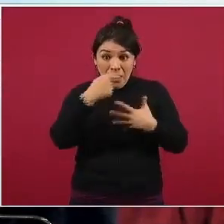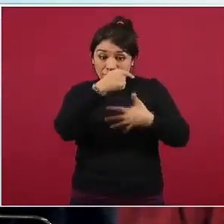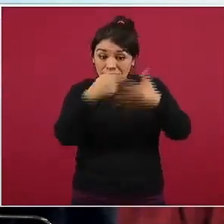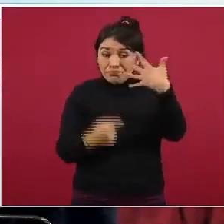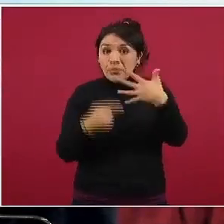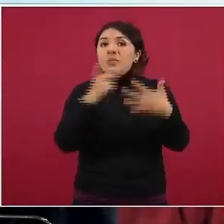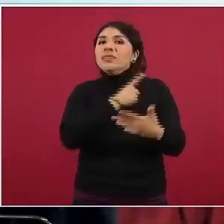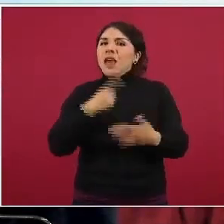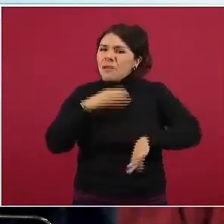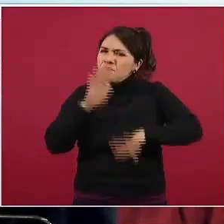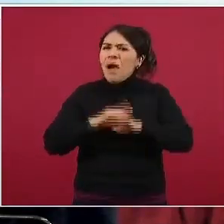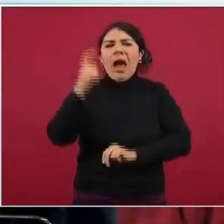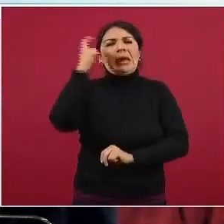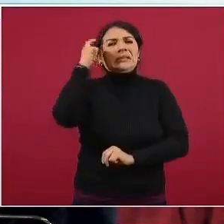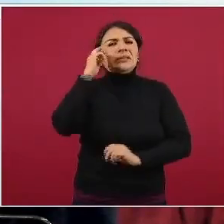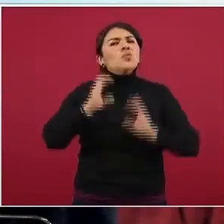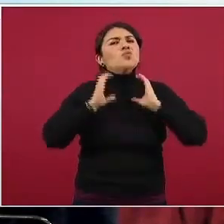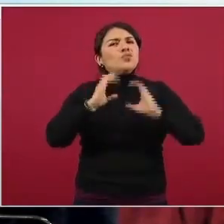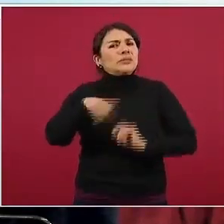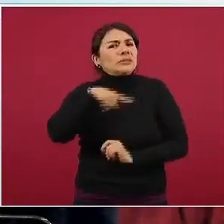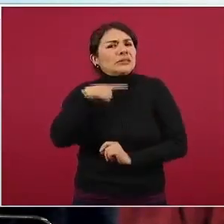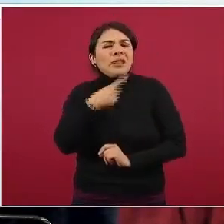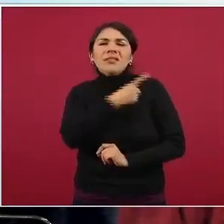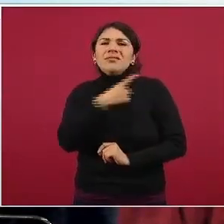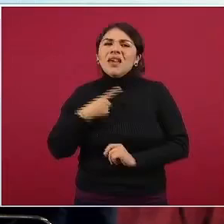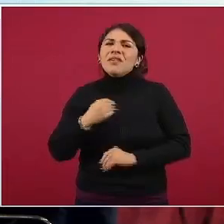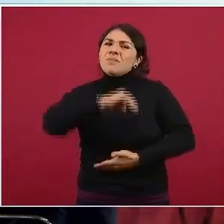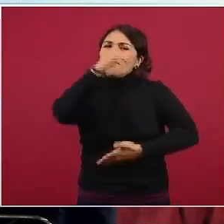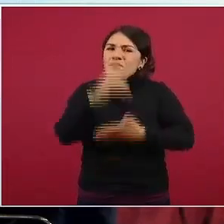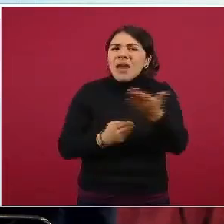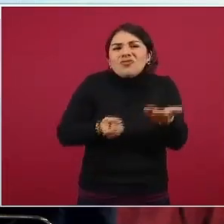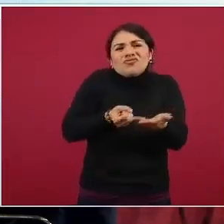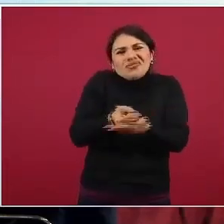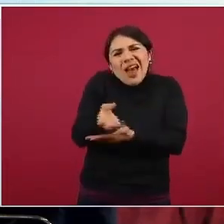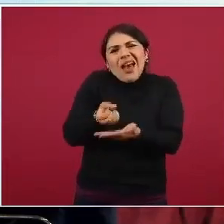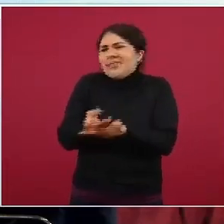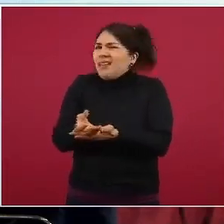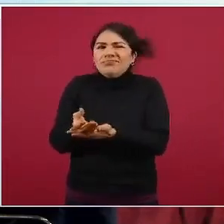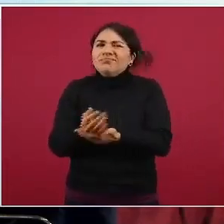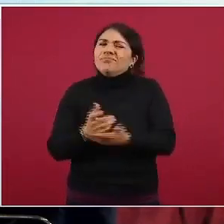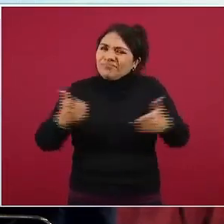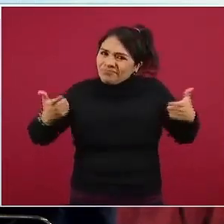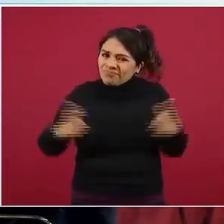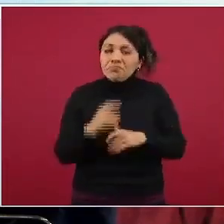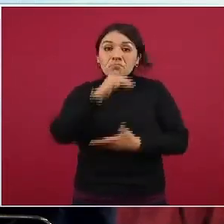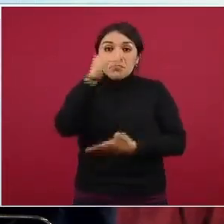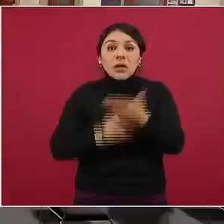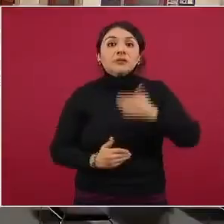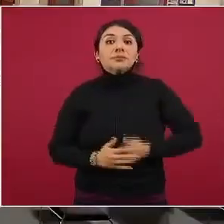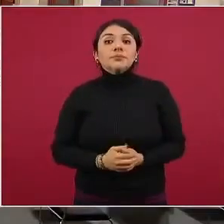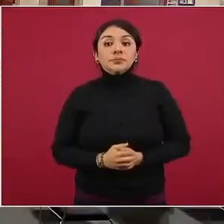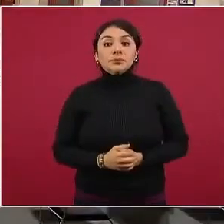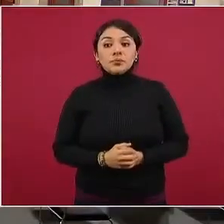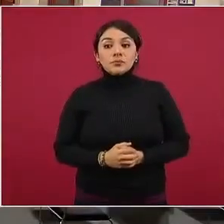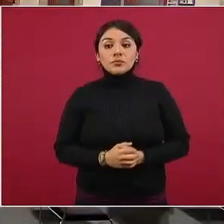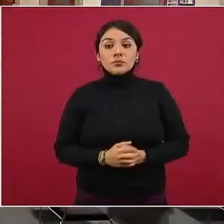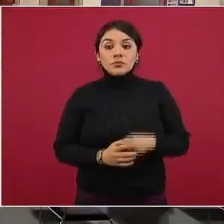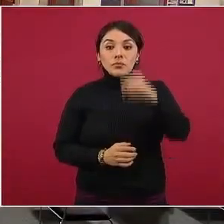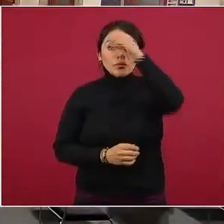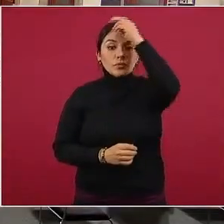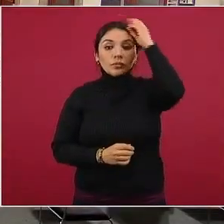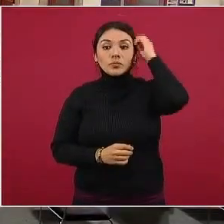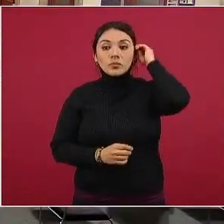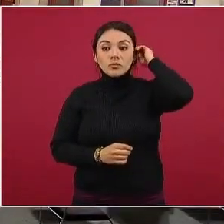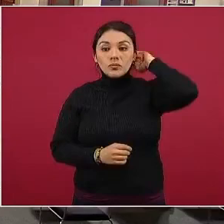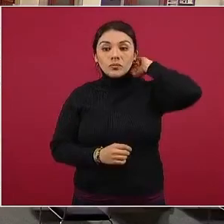poco más consciente de la necesidad de disminuir la movilidad en el espacio público. La siguiente, por